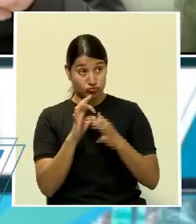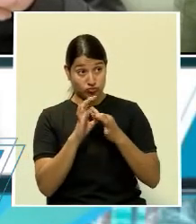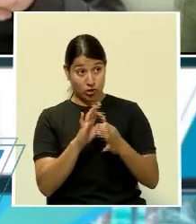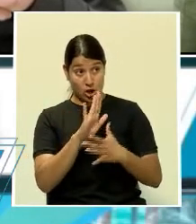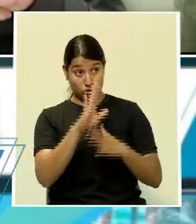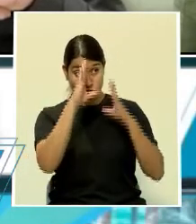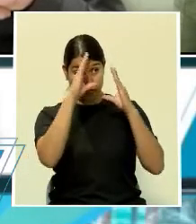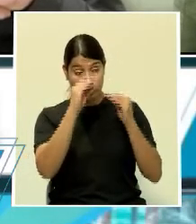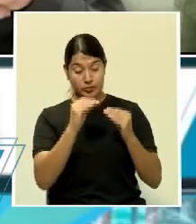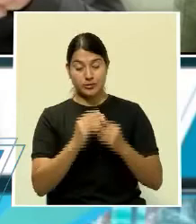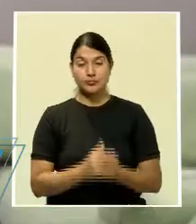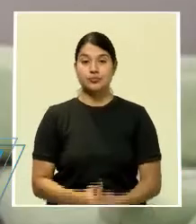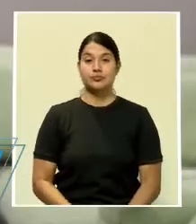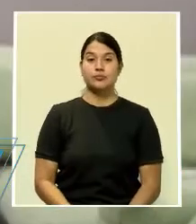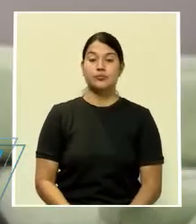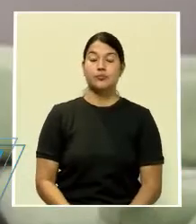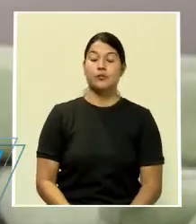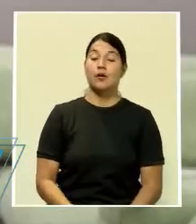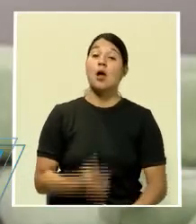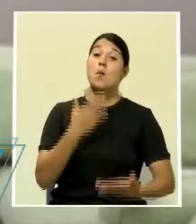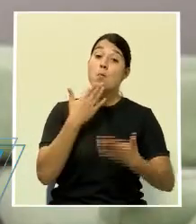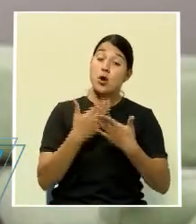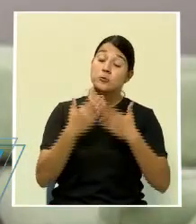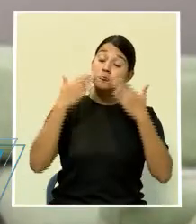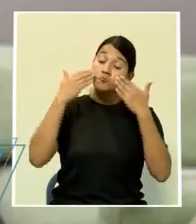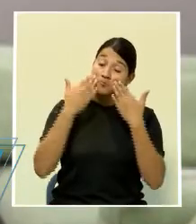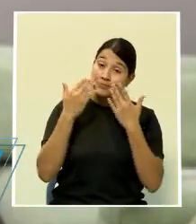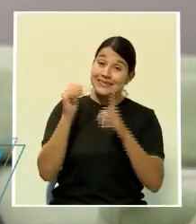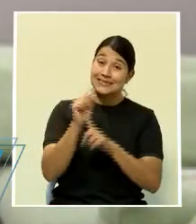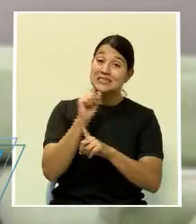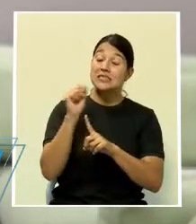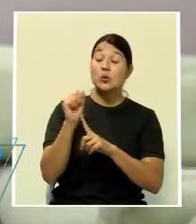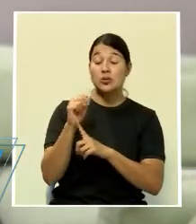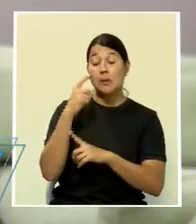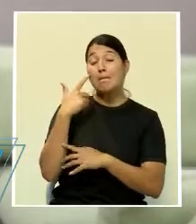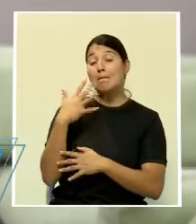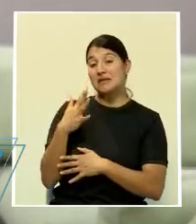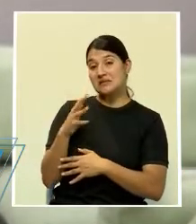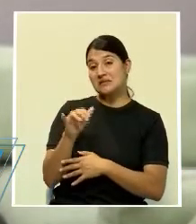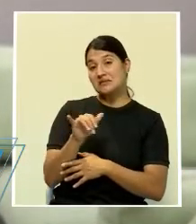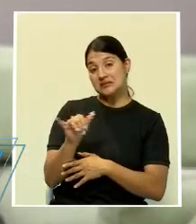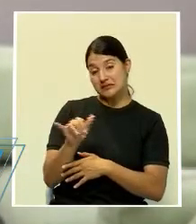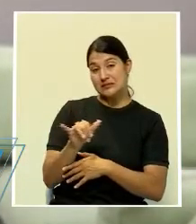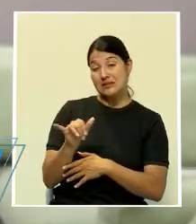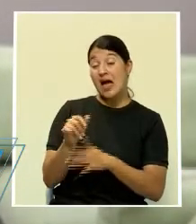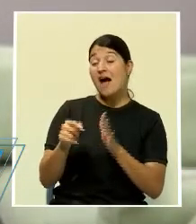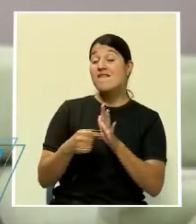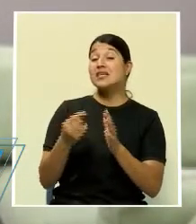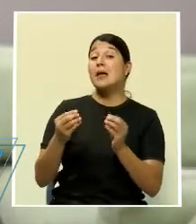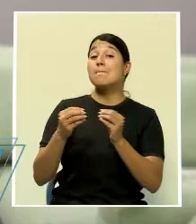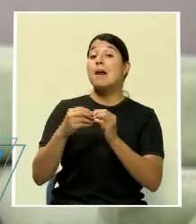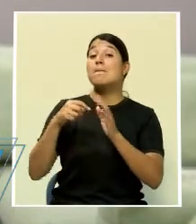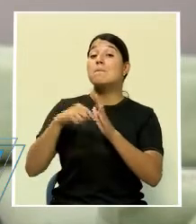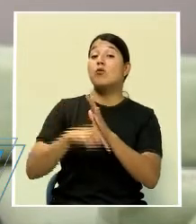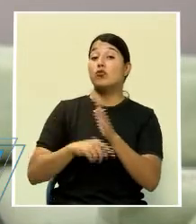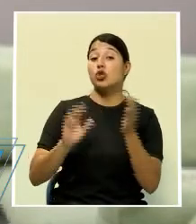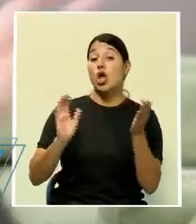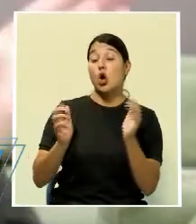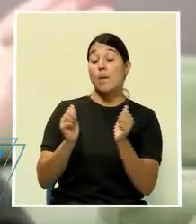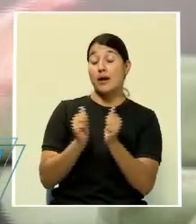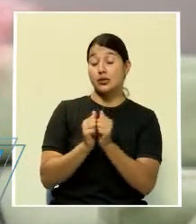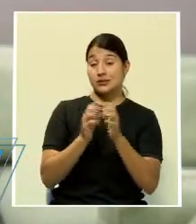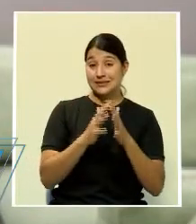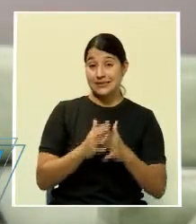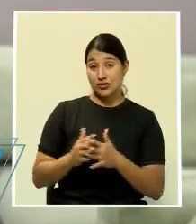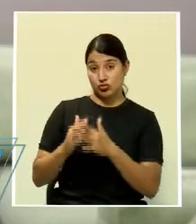maneja? Bueno, tristemente es una situación muy similar y a veces más profunda que la situación de los Estados Unidos,